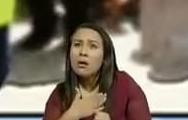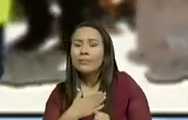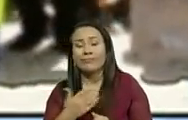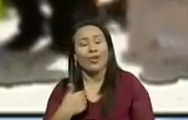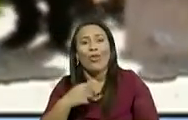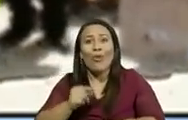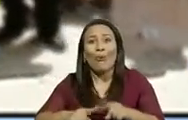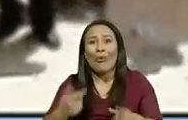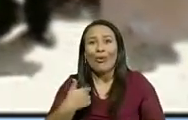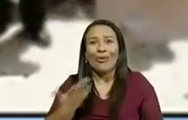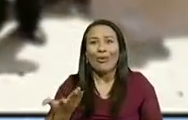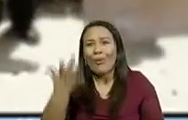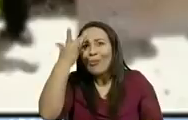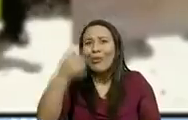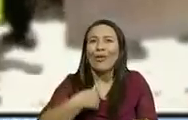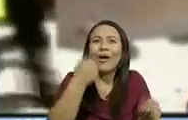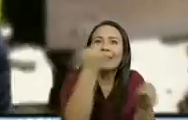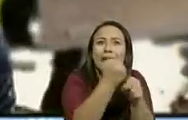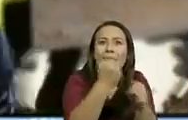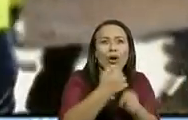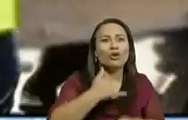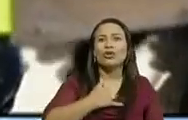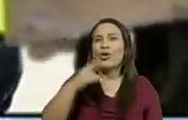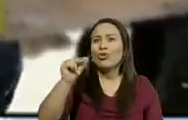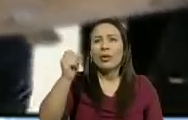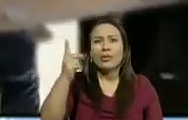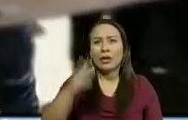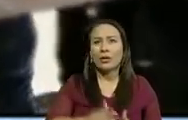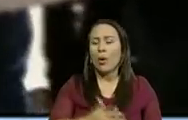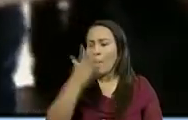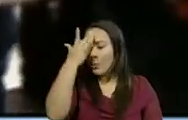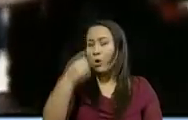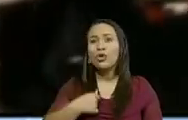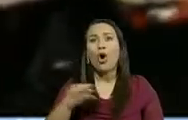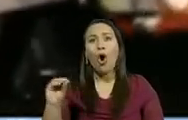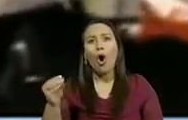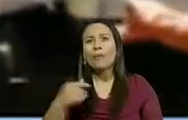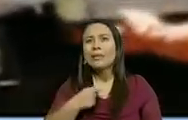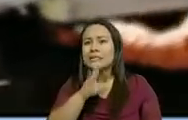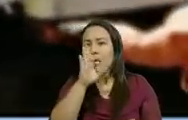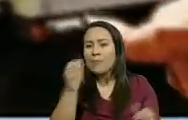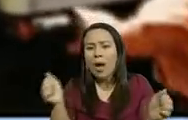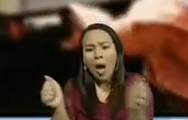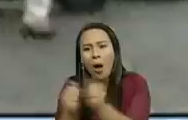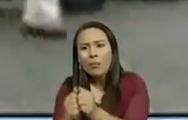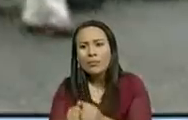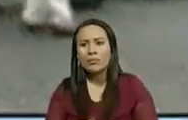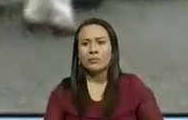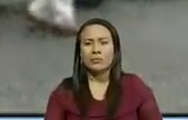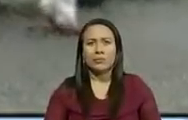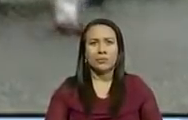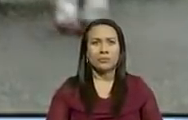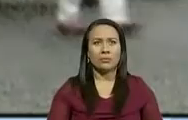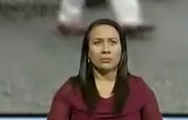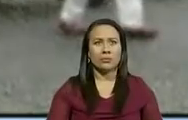tenía que trabajar por ellos. No sé por qué lo hizo, porque igual yo con ellos siempre he estado ahí. ¿Usted sí lo hacía tratar